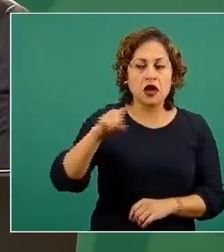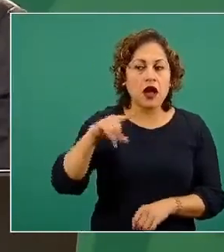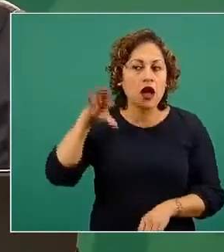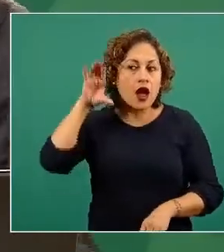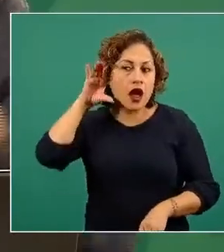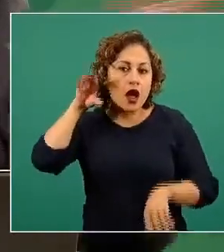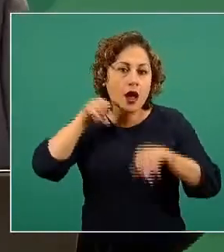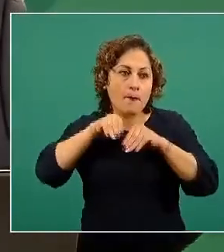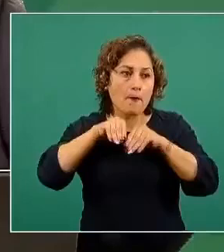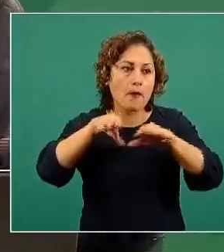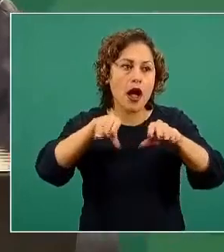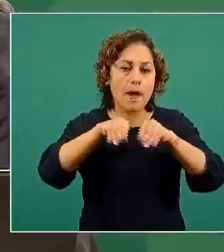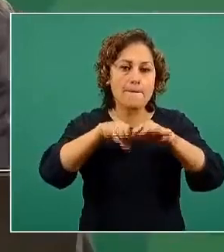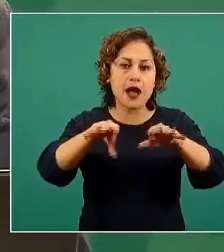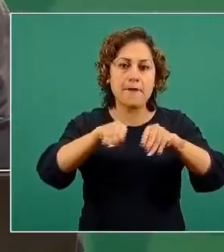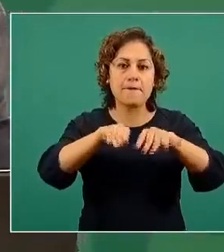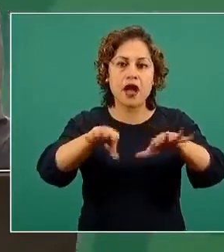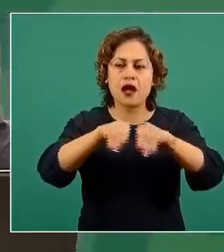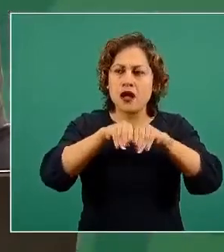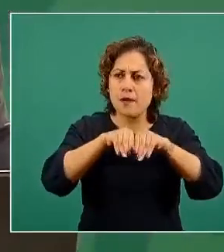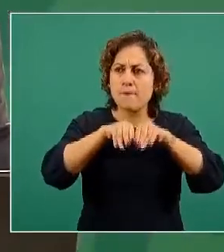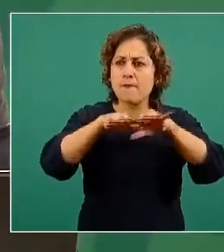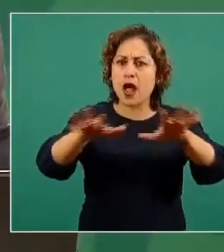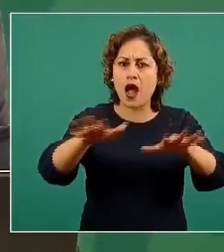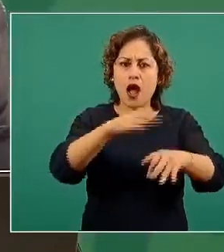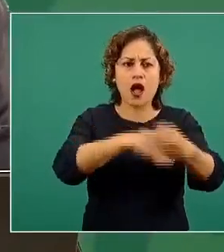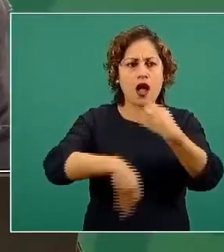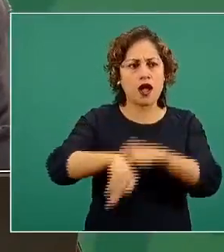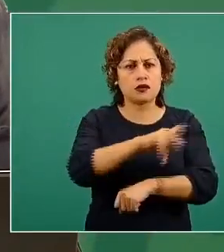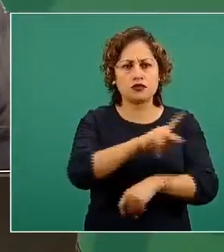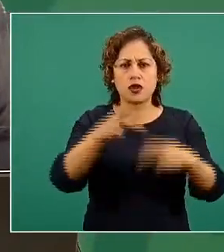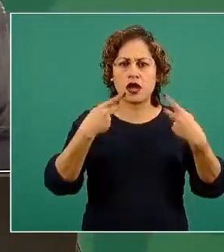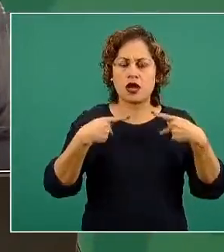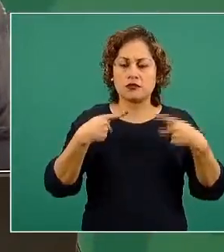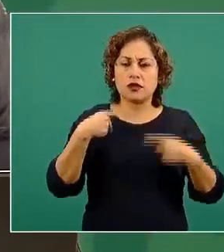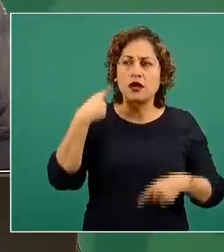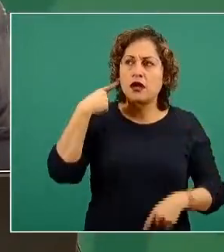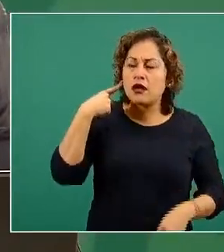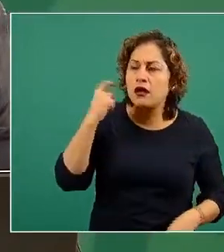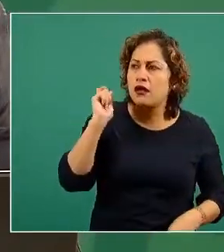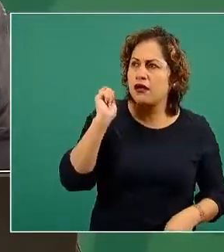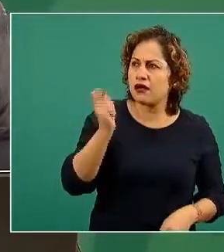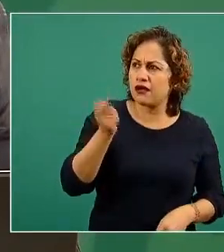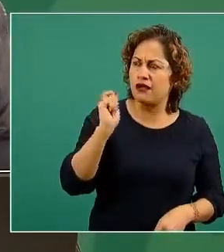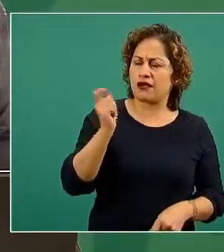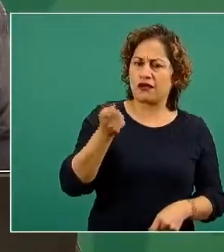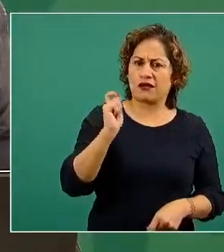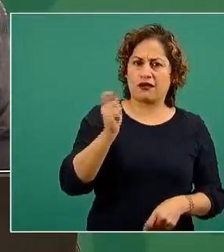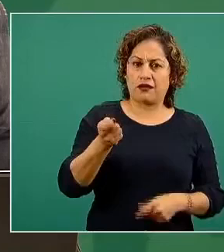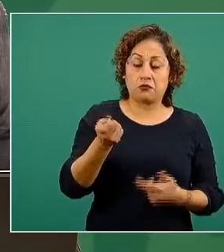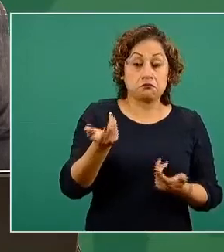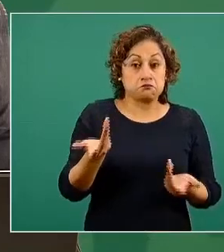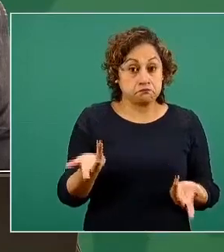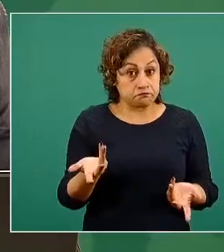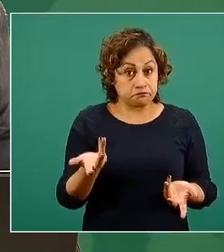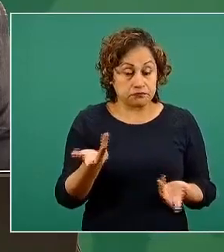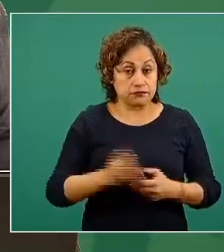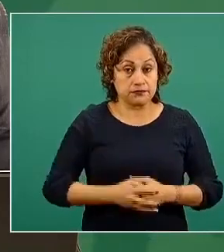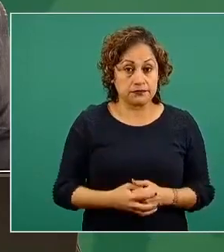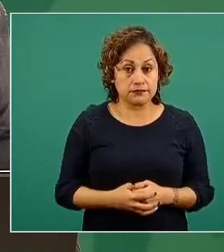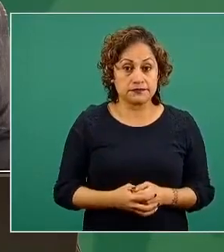y de repente se dispersa en varios medios de comunicación, en